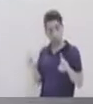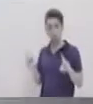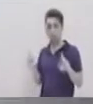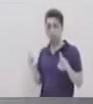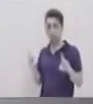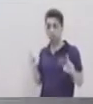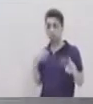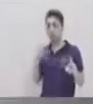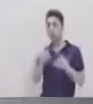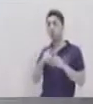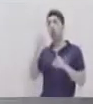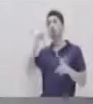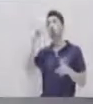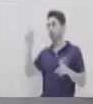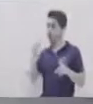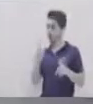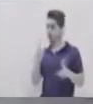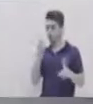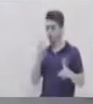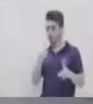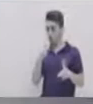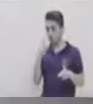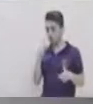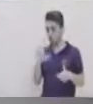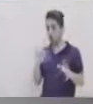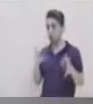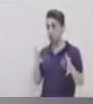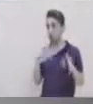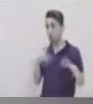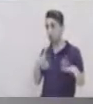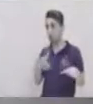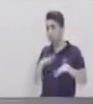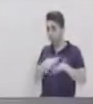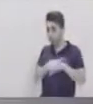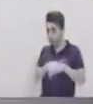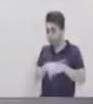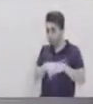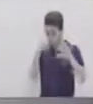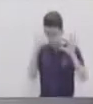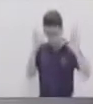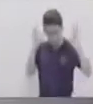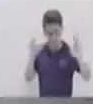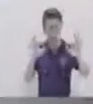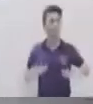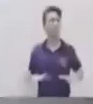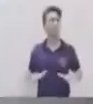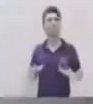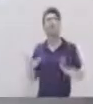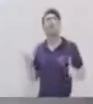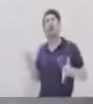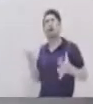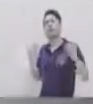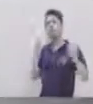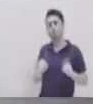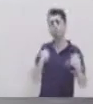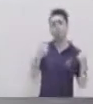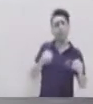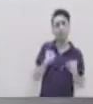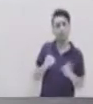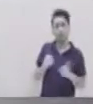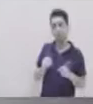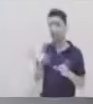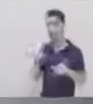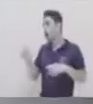¿verdad? Los sueños se deben de hacer realidad y de sentar los pies en la tierra y también ver qué posibilidades hay